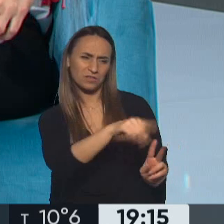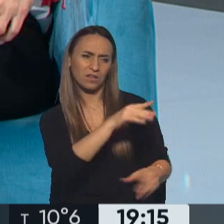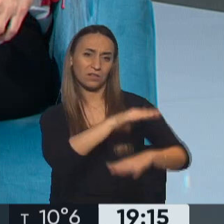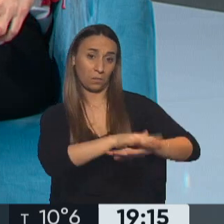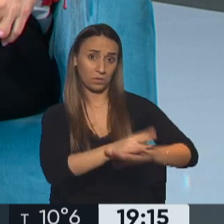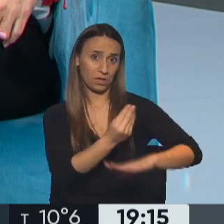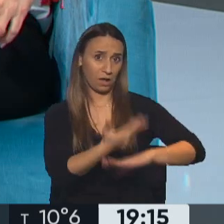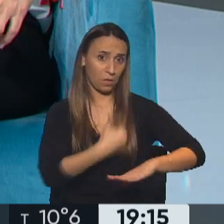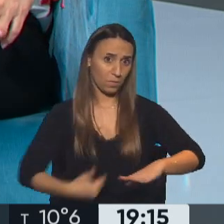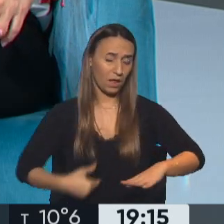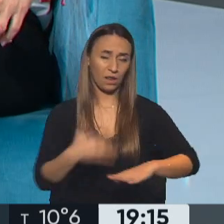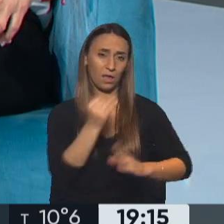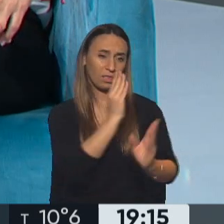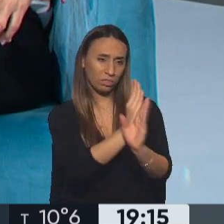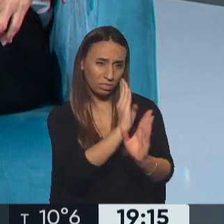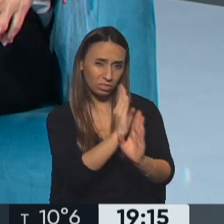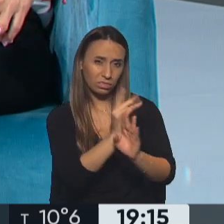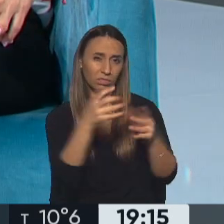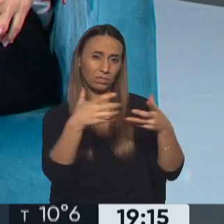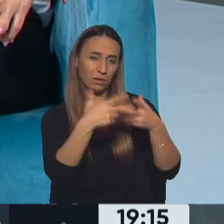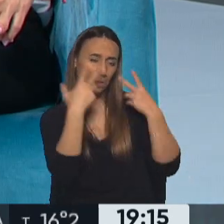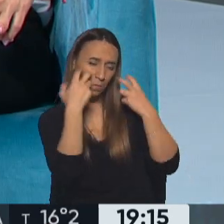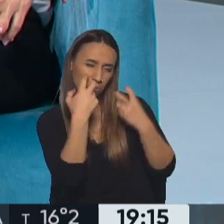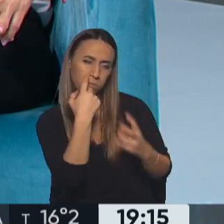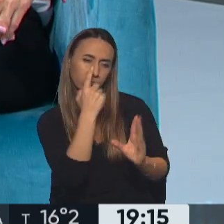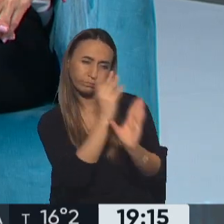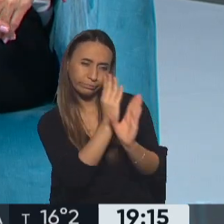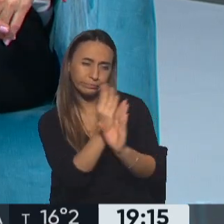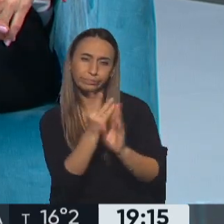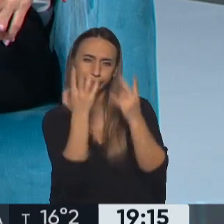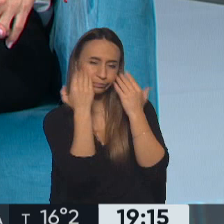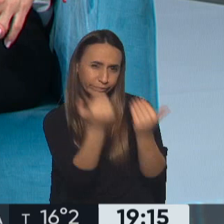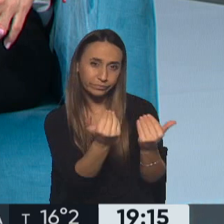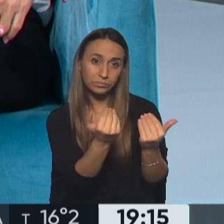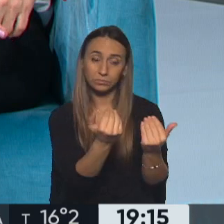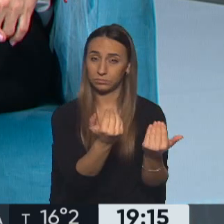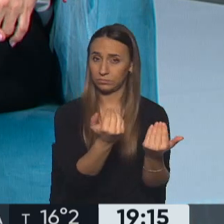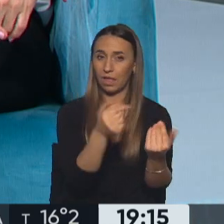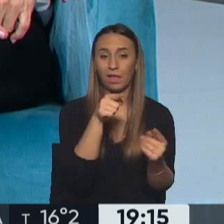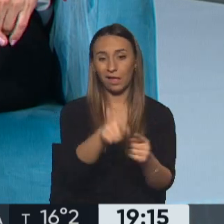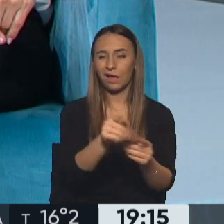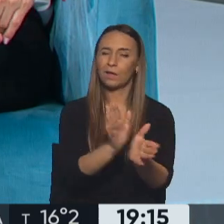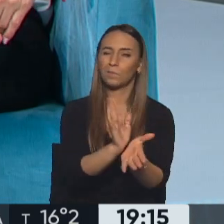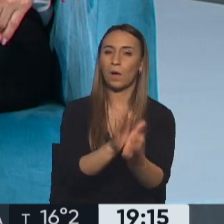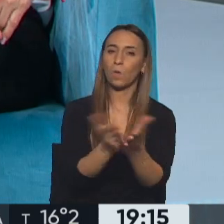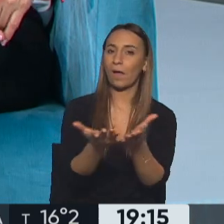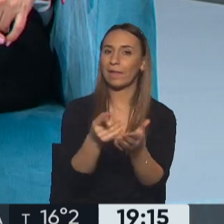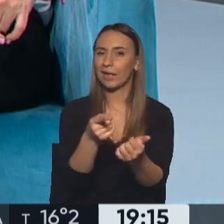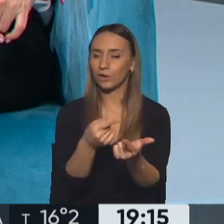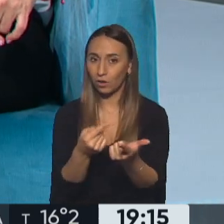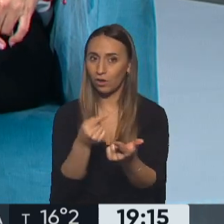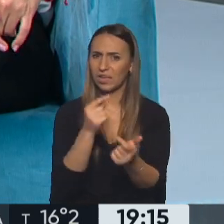hubo servicios de inteligencia en función de persecución no solo de cuadernos no solo de historias